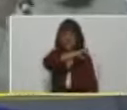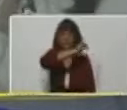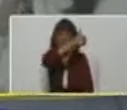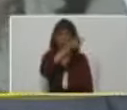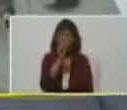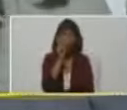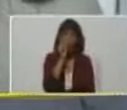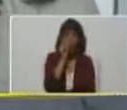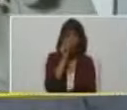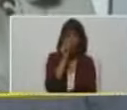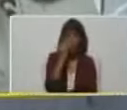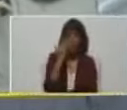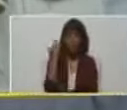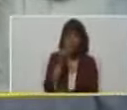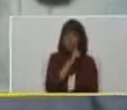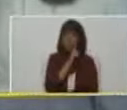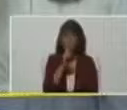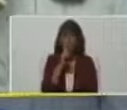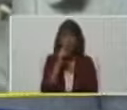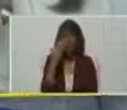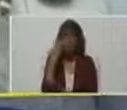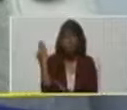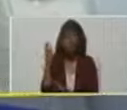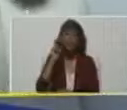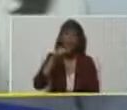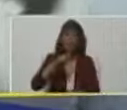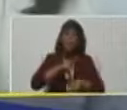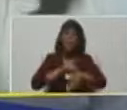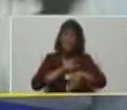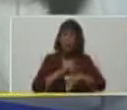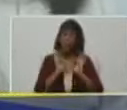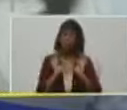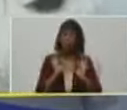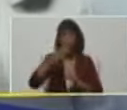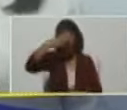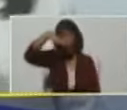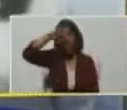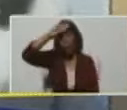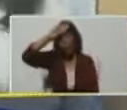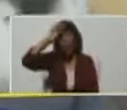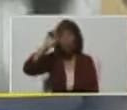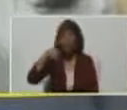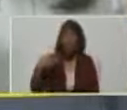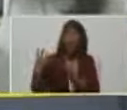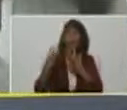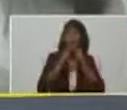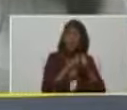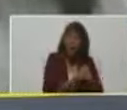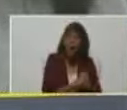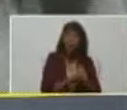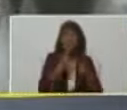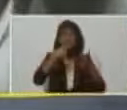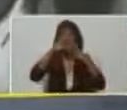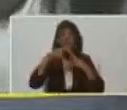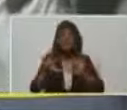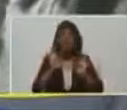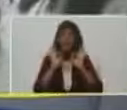de este centro. Aquí también tenemos médicos cubanos que nos acompañan en